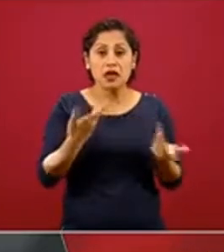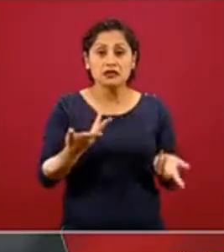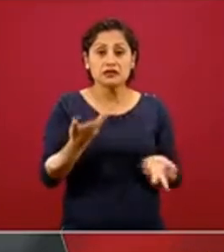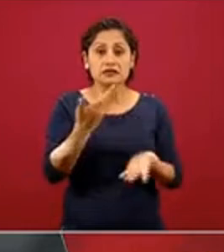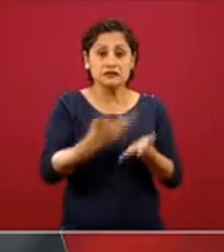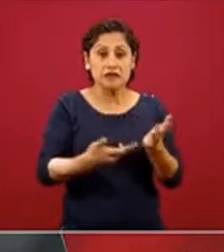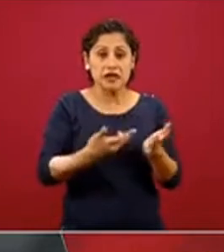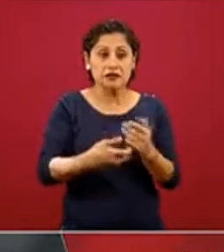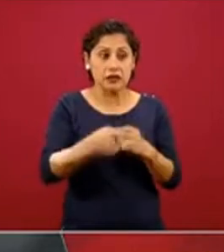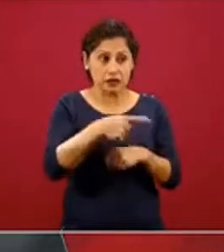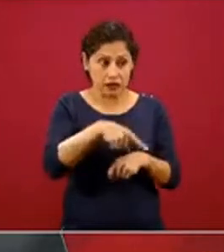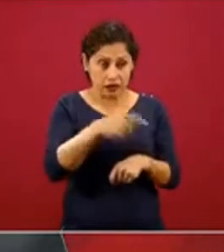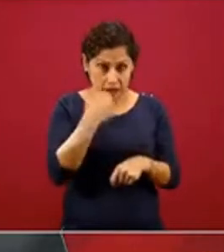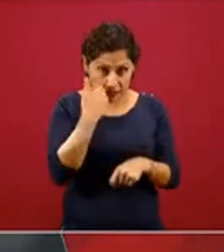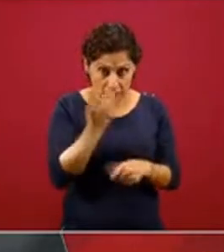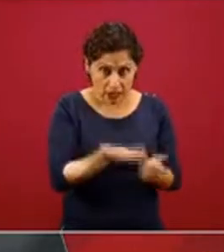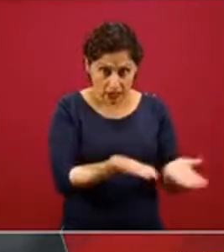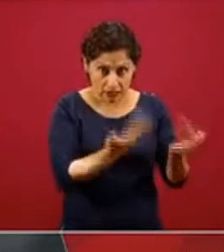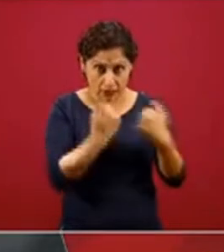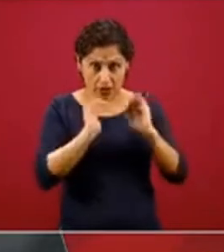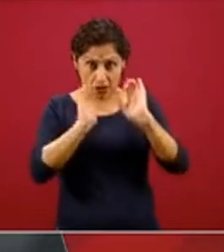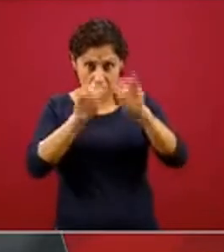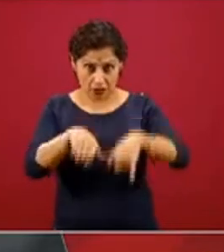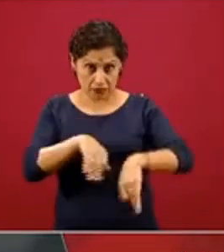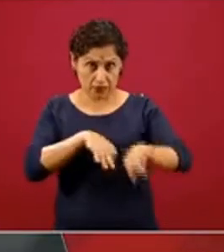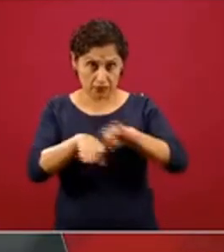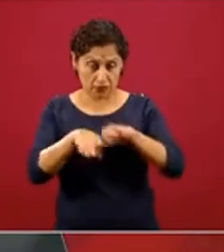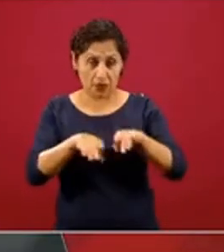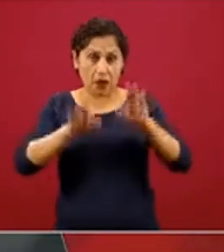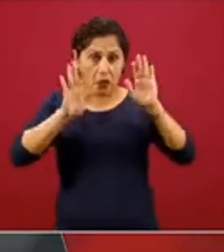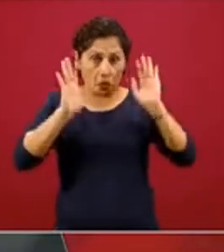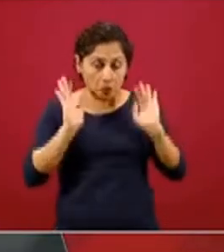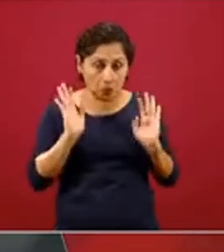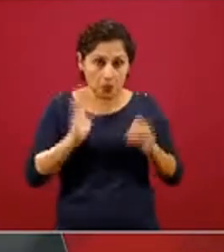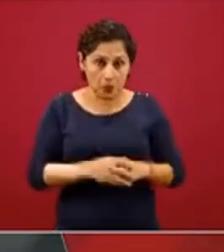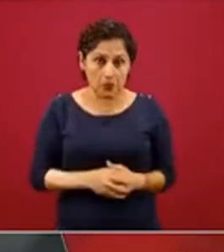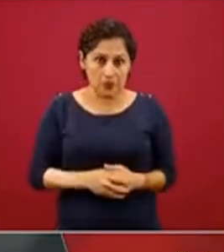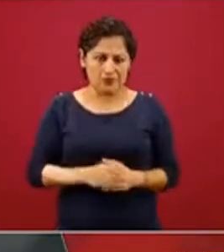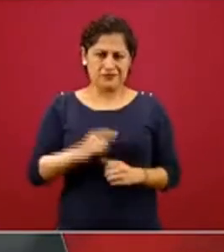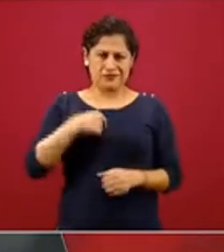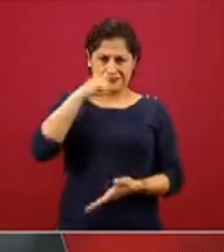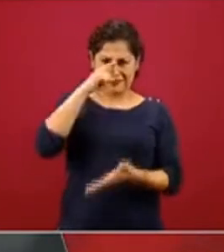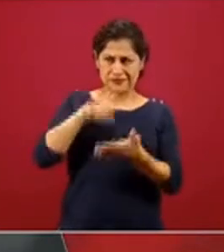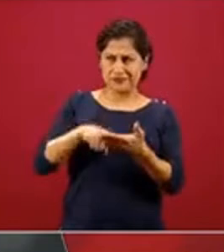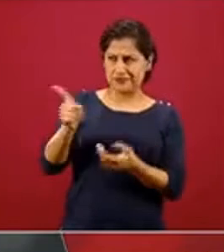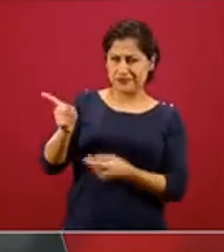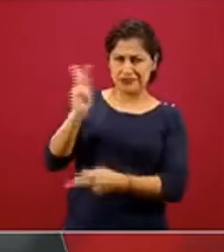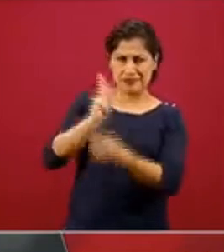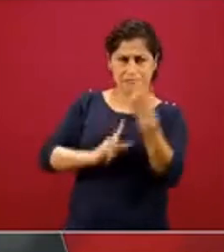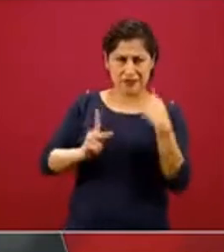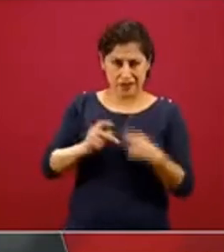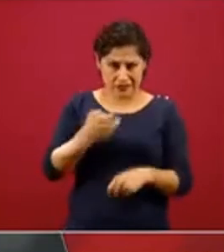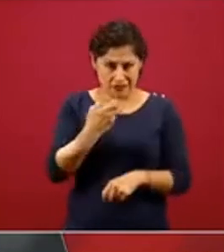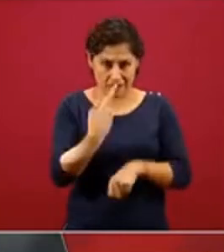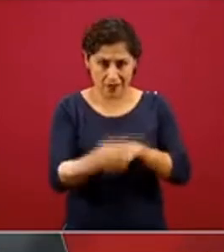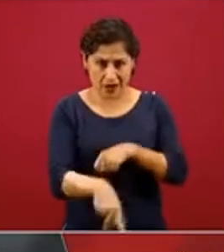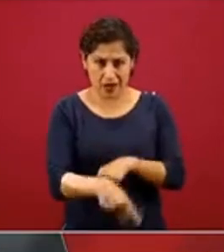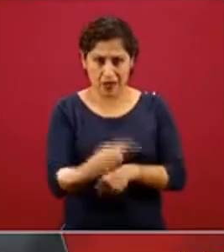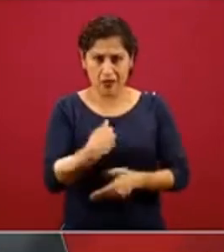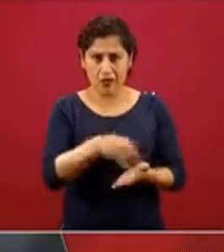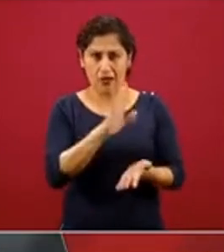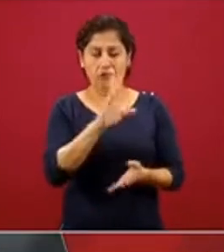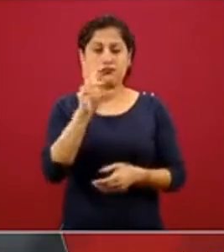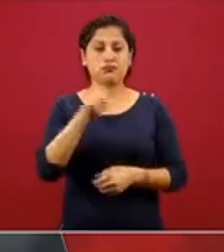dispuestos a incorporarse al puesto de trabajo, ¿no? No considero que pudiera ser una amenaza. Tenemos otras colaboraciones que el país o los estados